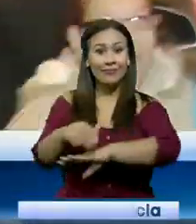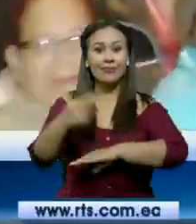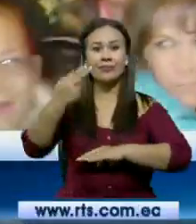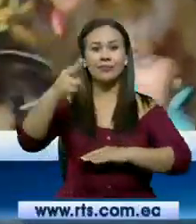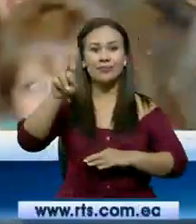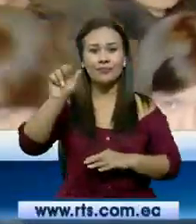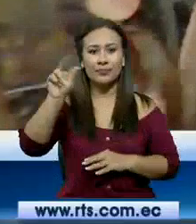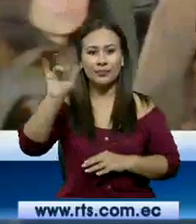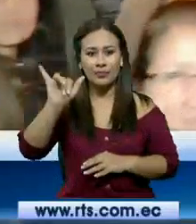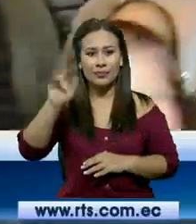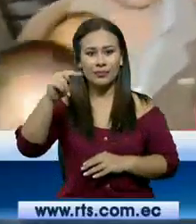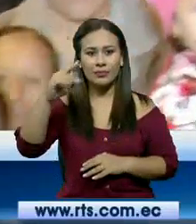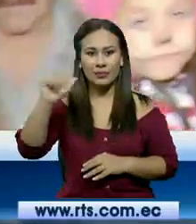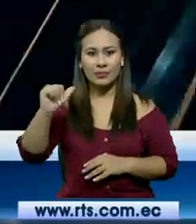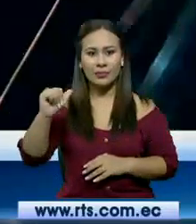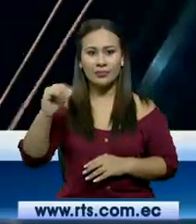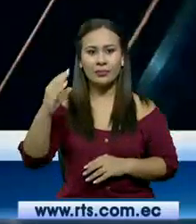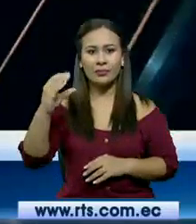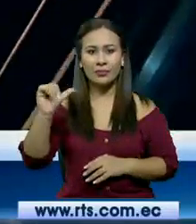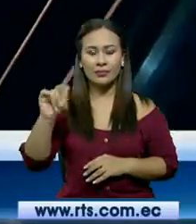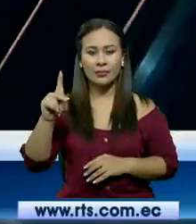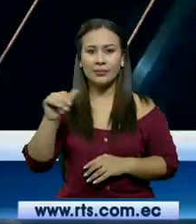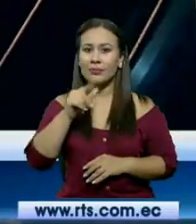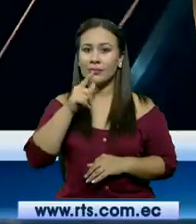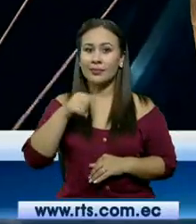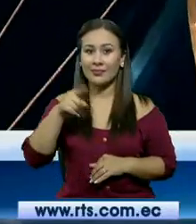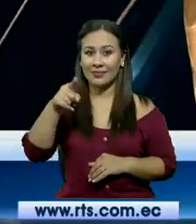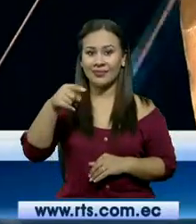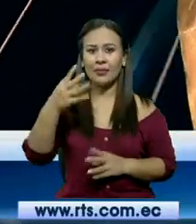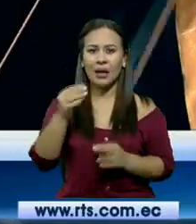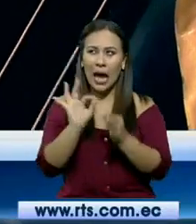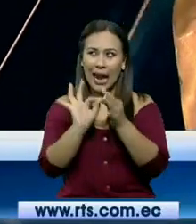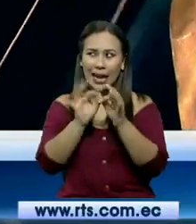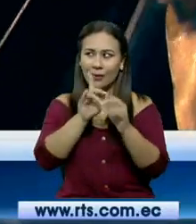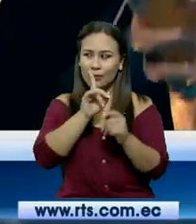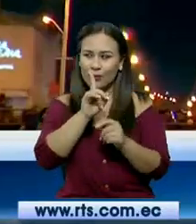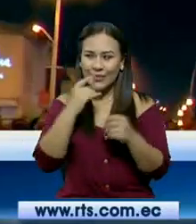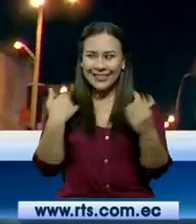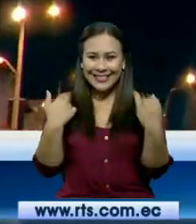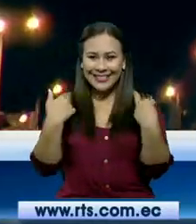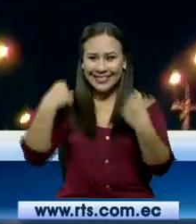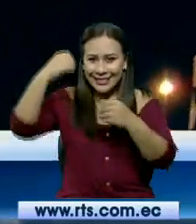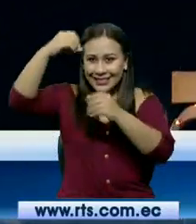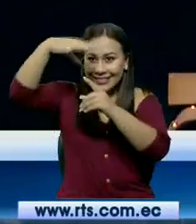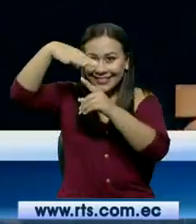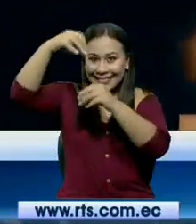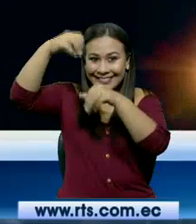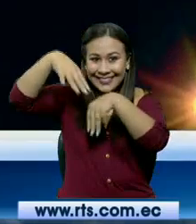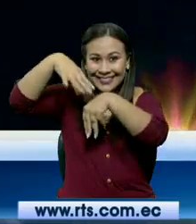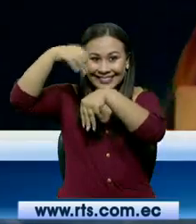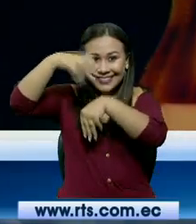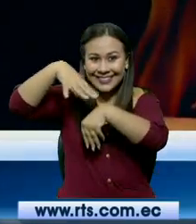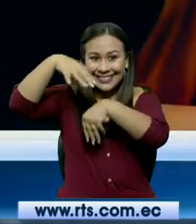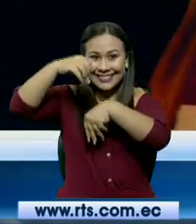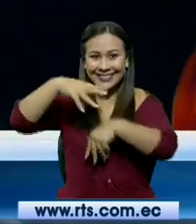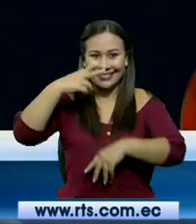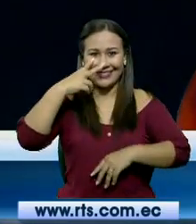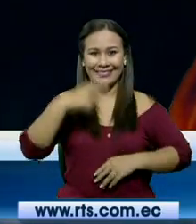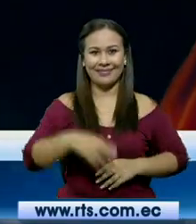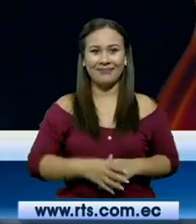Cápac, como de los ansiosos participantes que se preparan mucho tiempo para mostrar su creatividad en este fabuloso desfile.